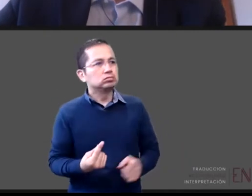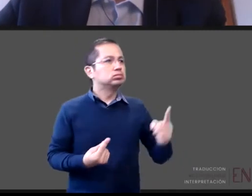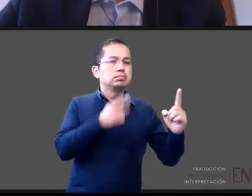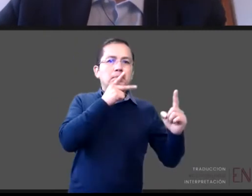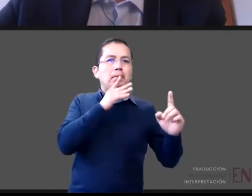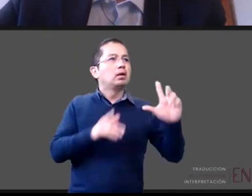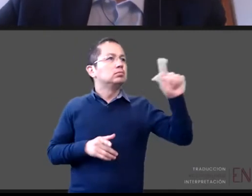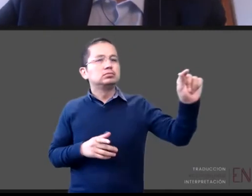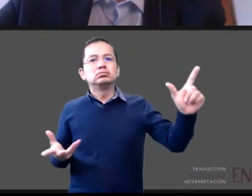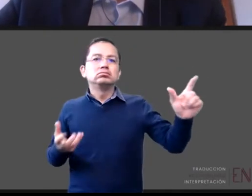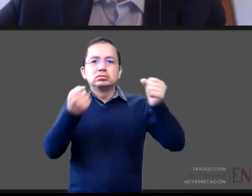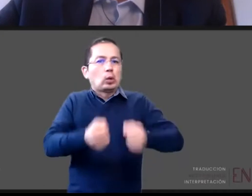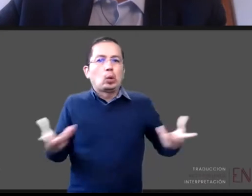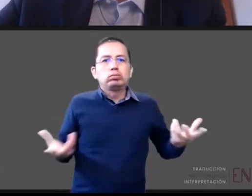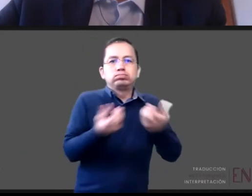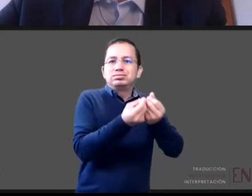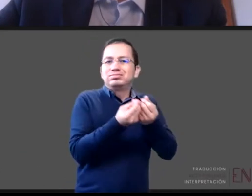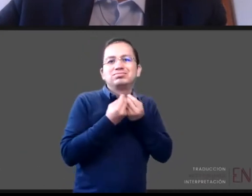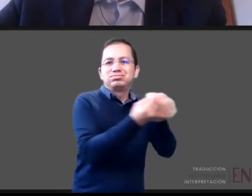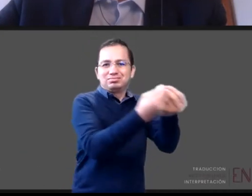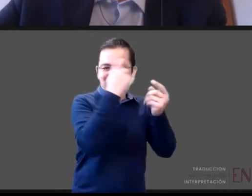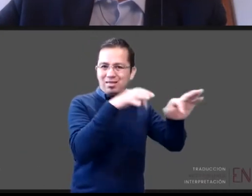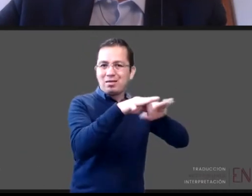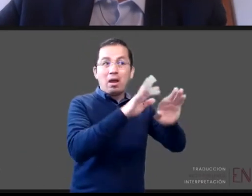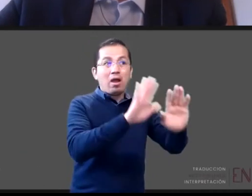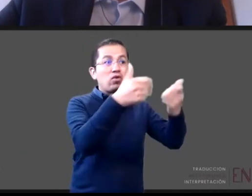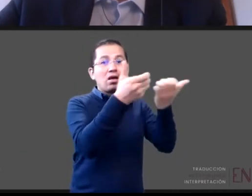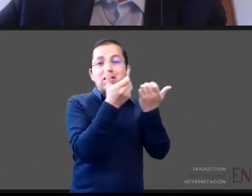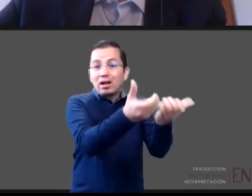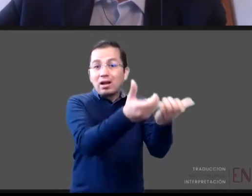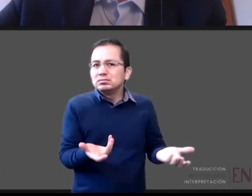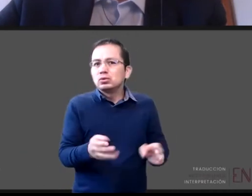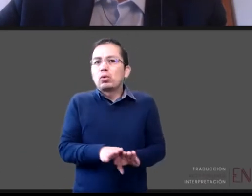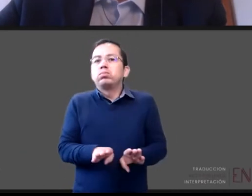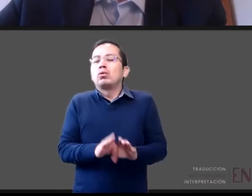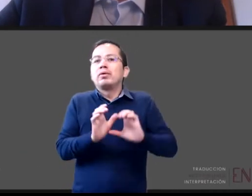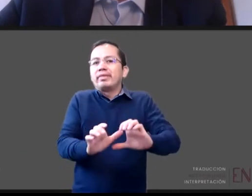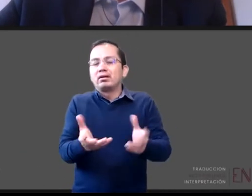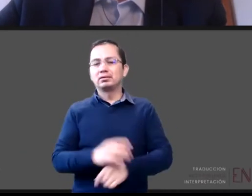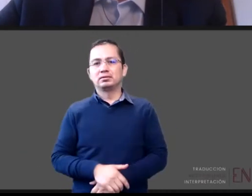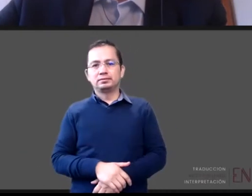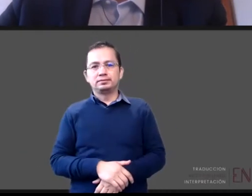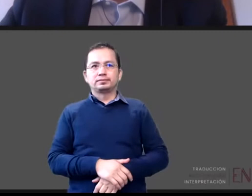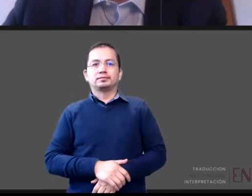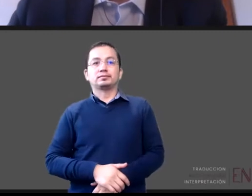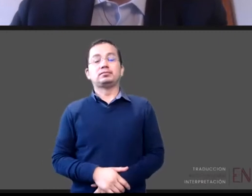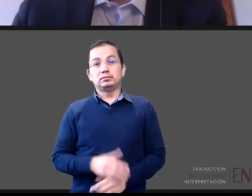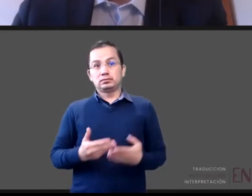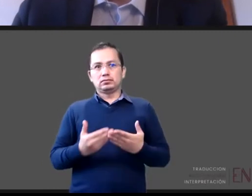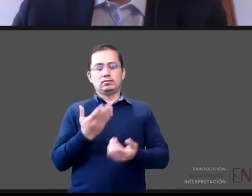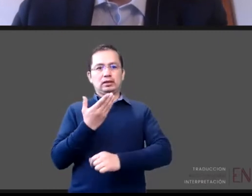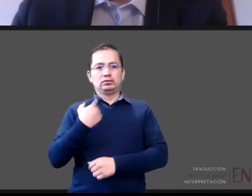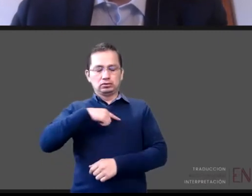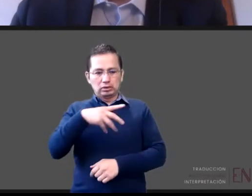proteger? ¿Y en qué aprendimos sobre el tema? Yo creo que el aprendizaje más importante es que, si bien lo digital nos